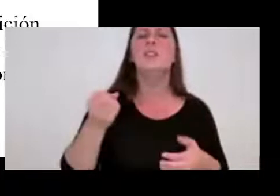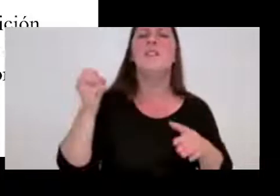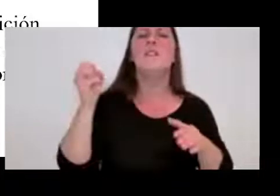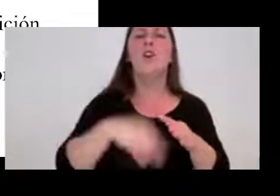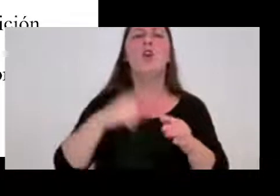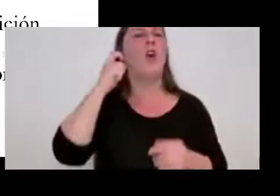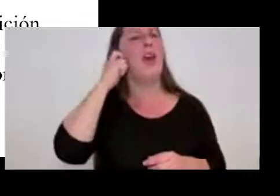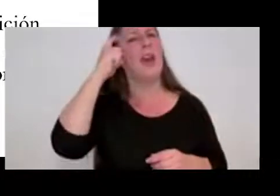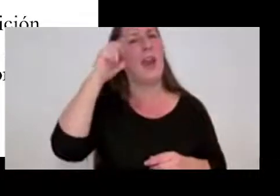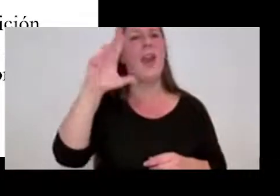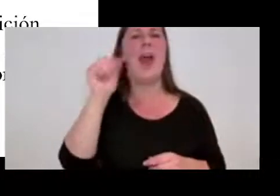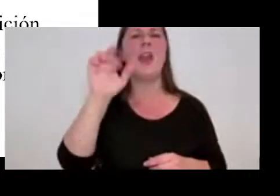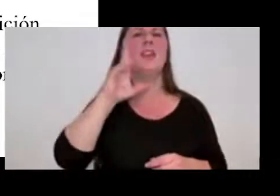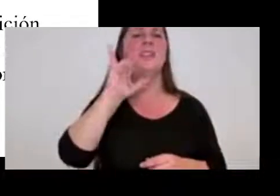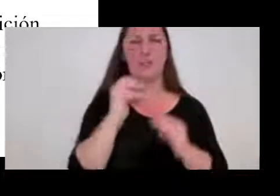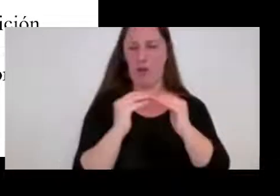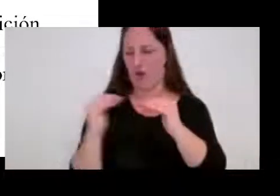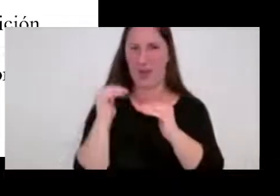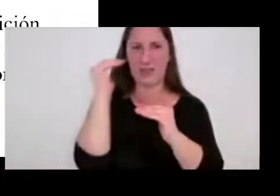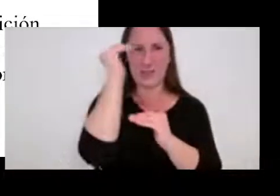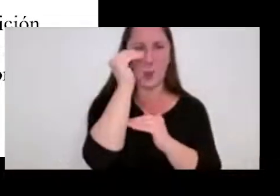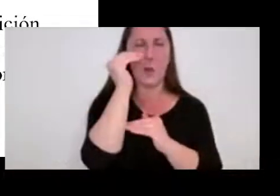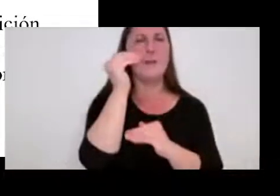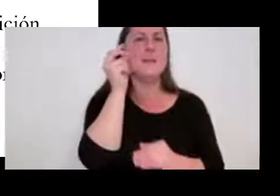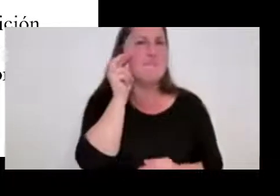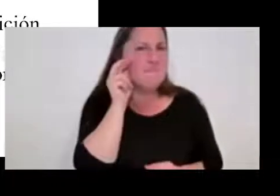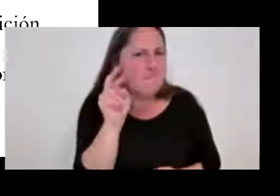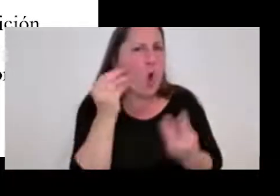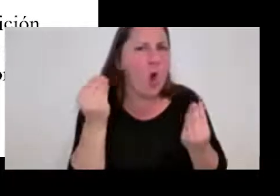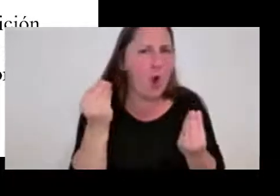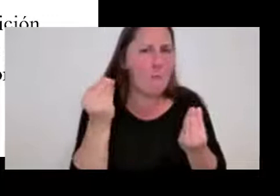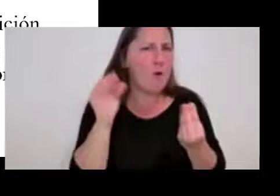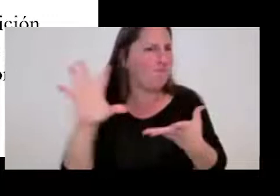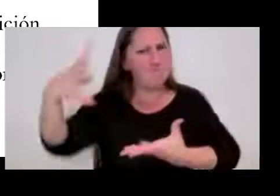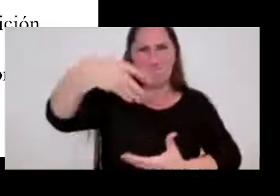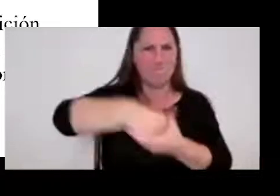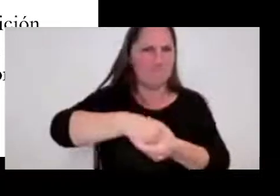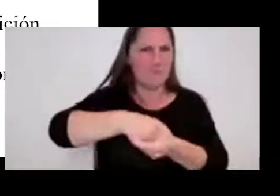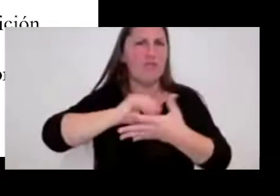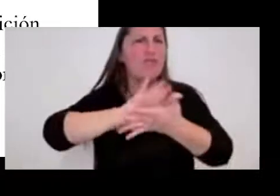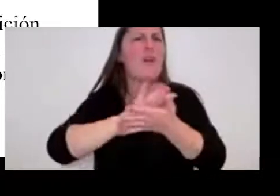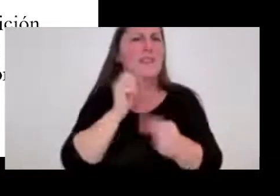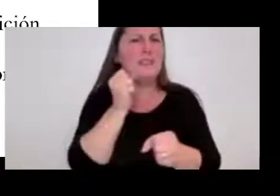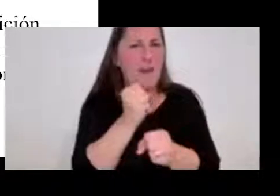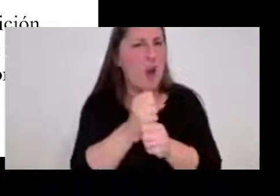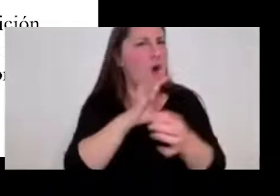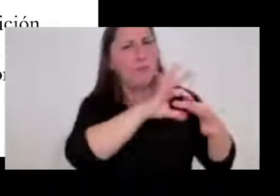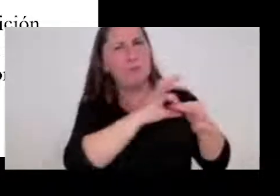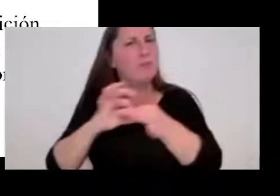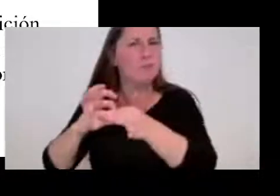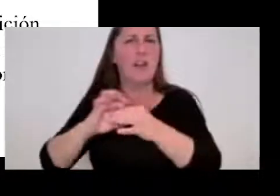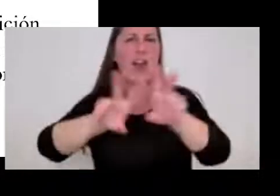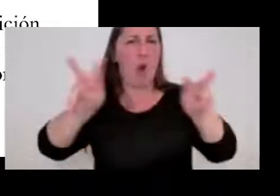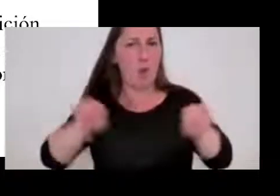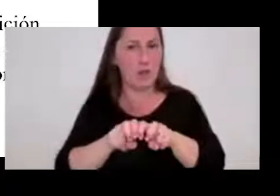jerarquización. Se mide a través de una variable que no responde al trabajo específicamente, sino que va de la mano de recaudación. Con lo